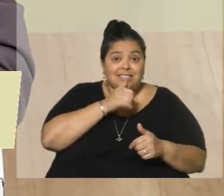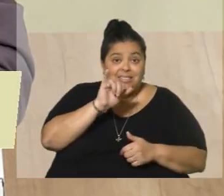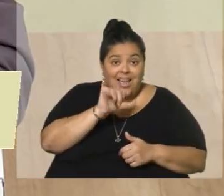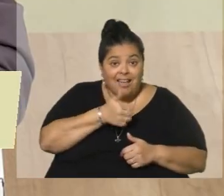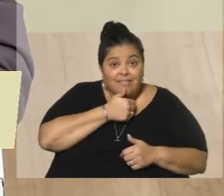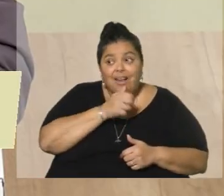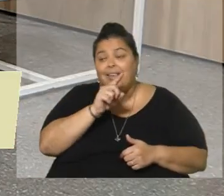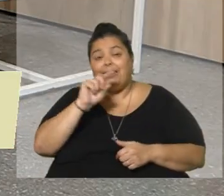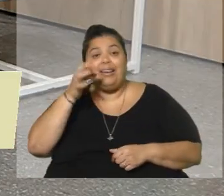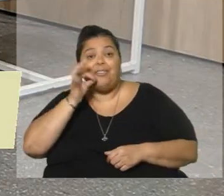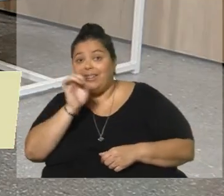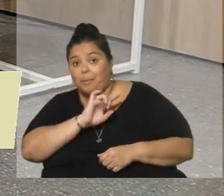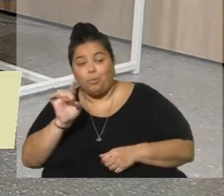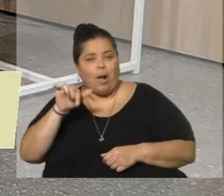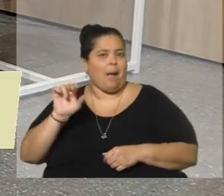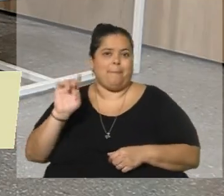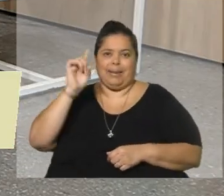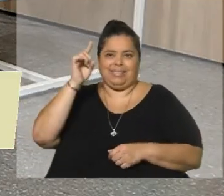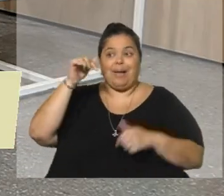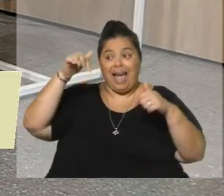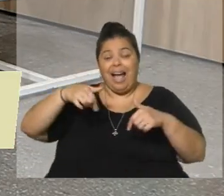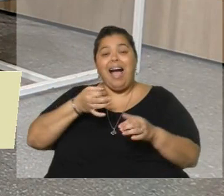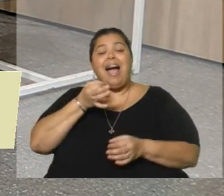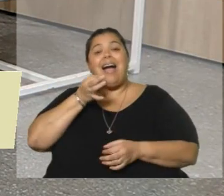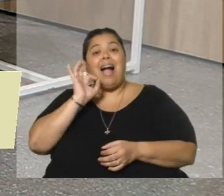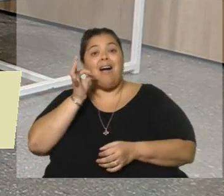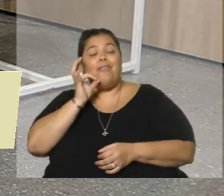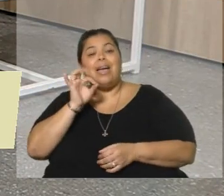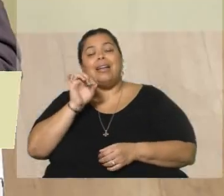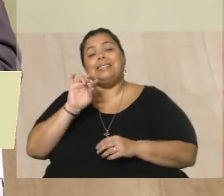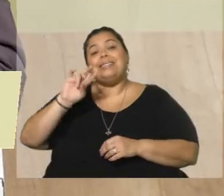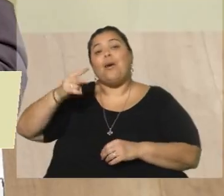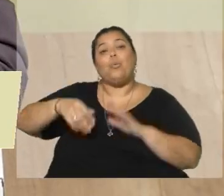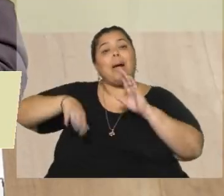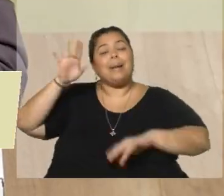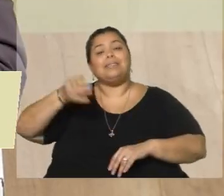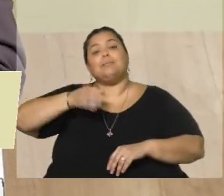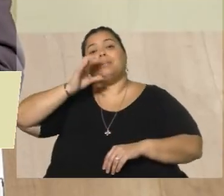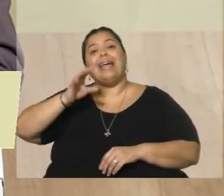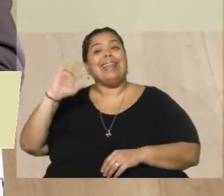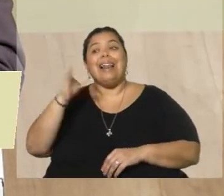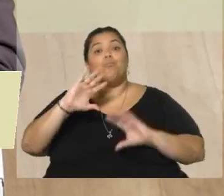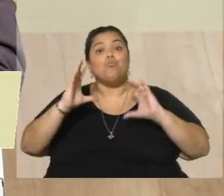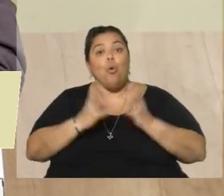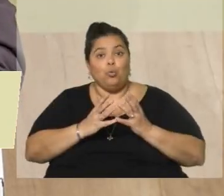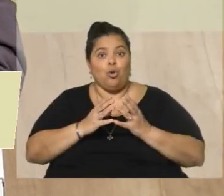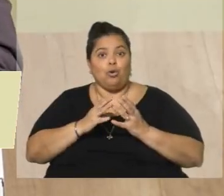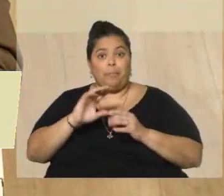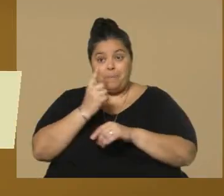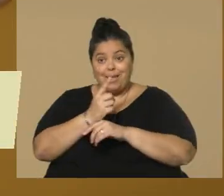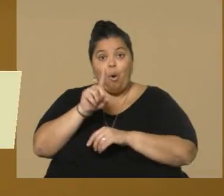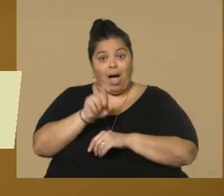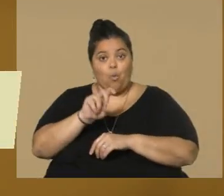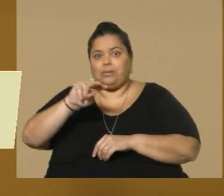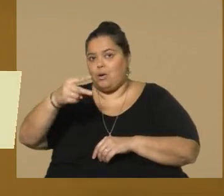y el café y pensar el café es la bebida es la segunda bebida más tomada en el mundo después del agua entonces ahí te da como otra Pauta